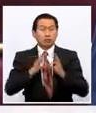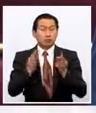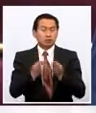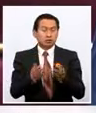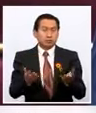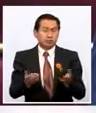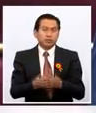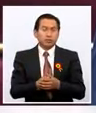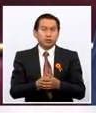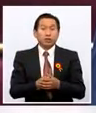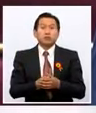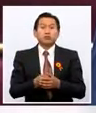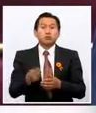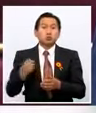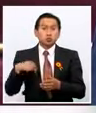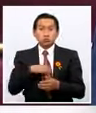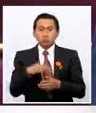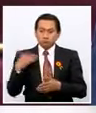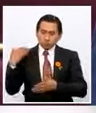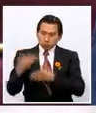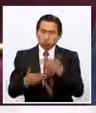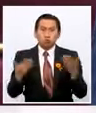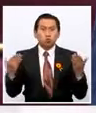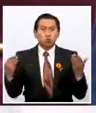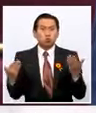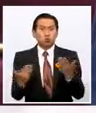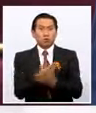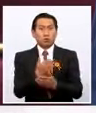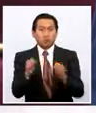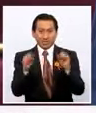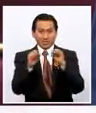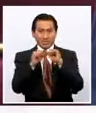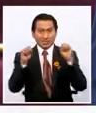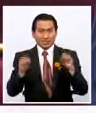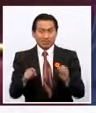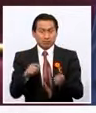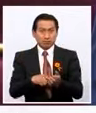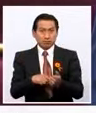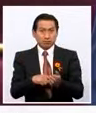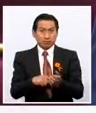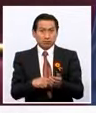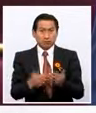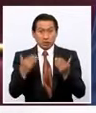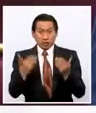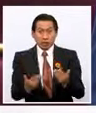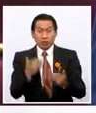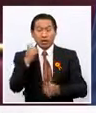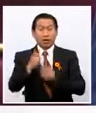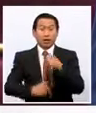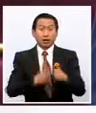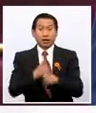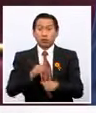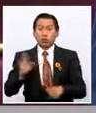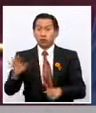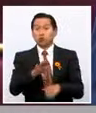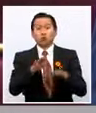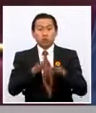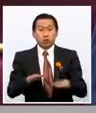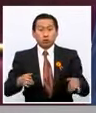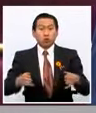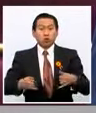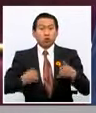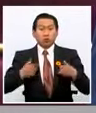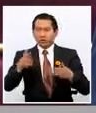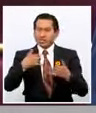vamos a poner en marcha nuevos sistemas para que este año nuestros niños y jóvenes sigan